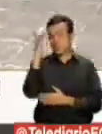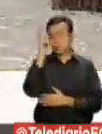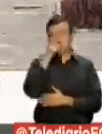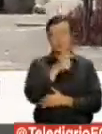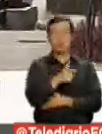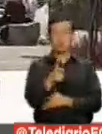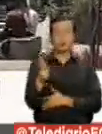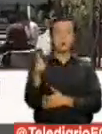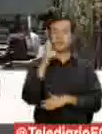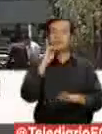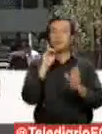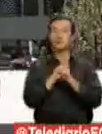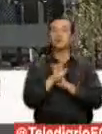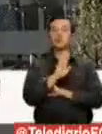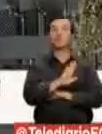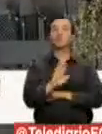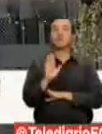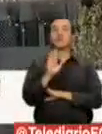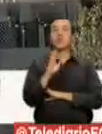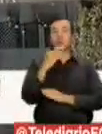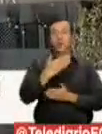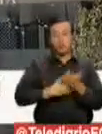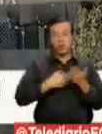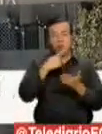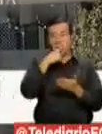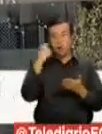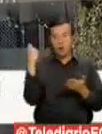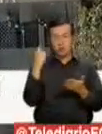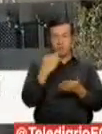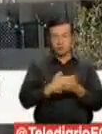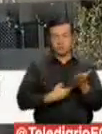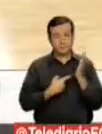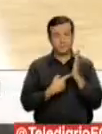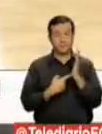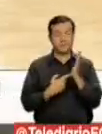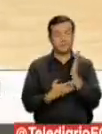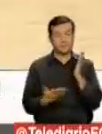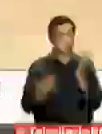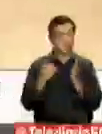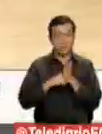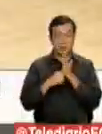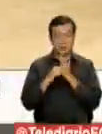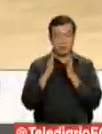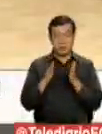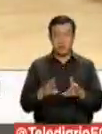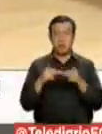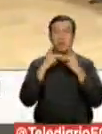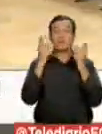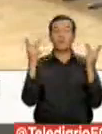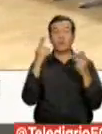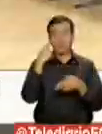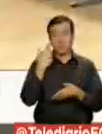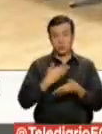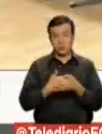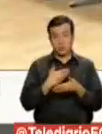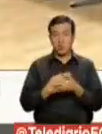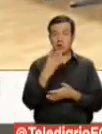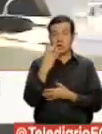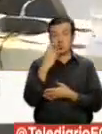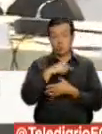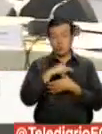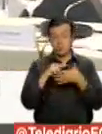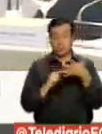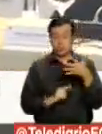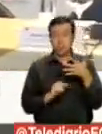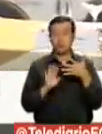Fiscalía le formuló cargos por el delito de falsificación y uso de documento falso. El Ministerio Público presentó 14 elementos de